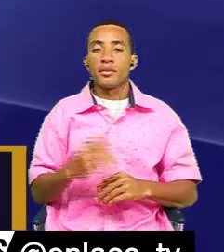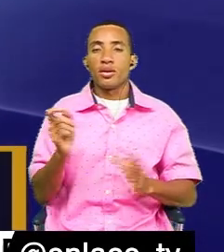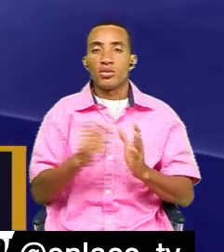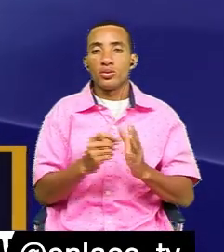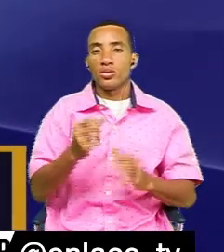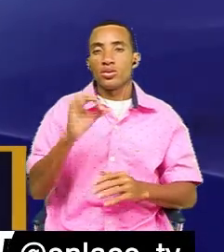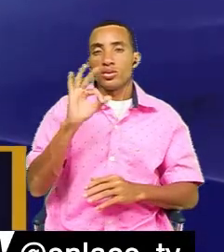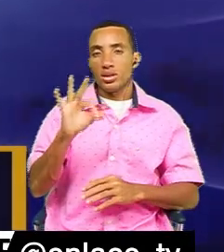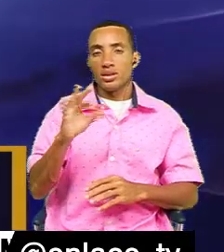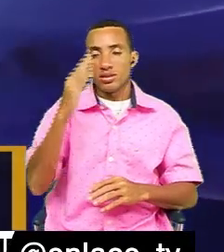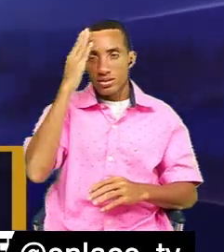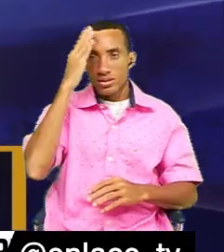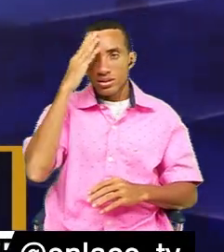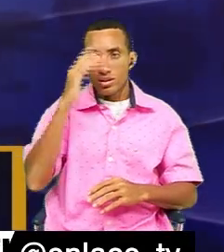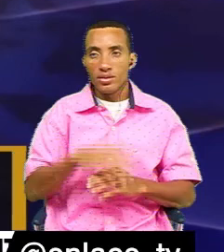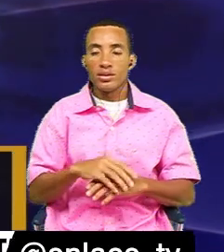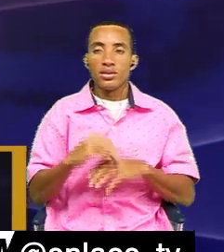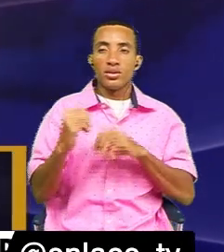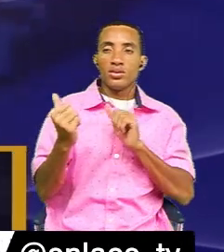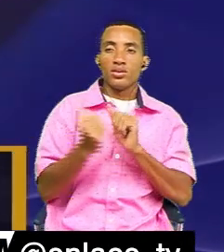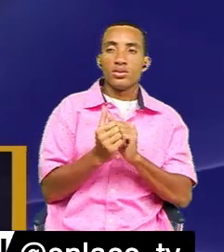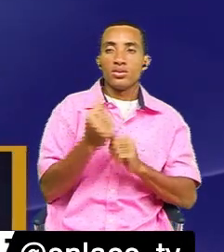sé que tenemos un compañero allá.